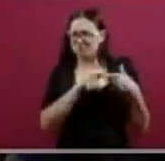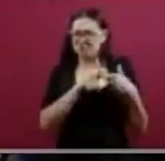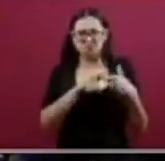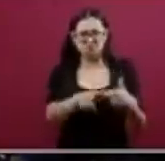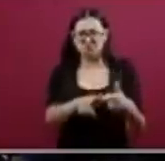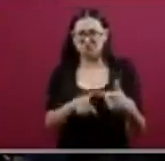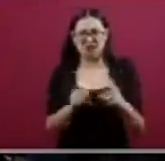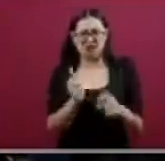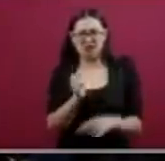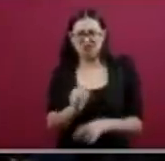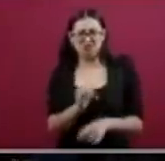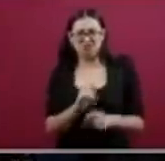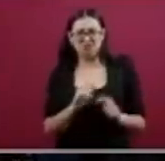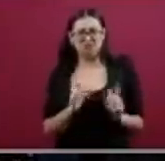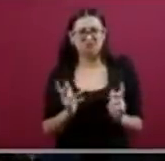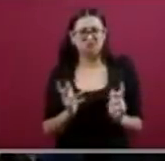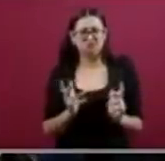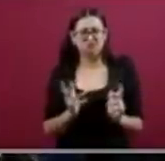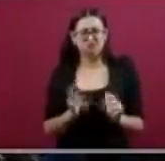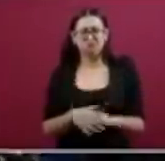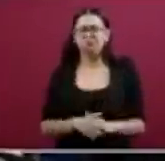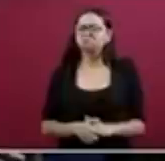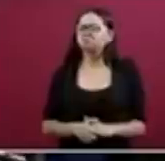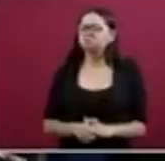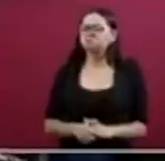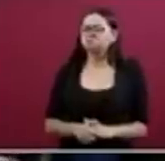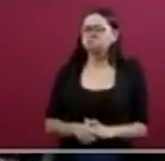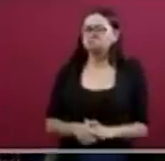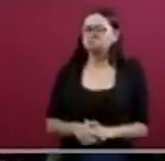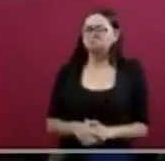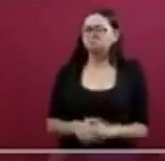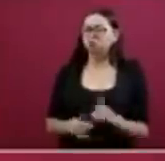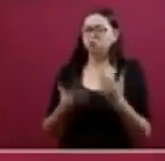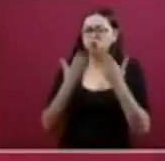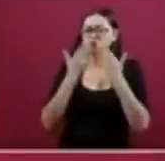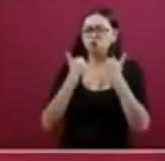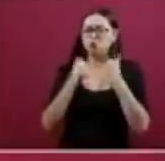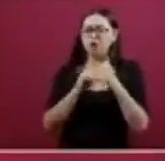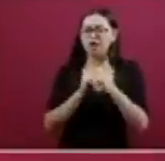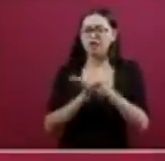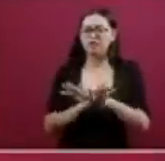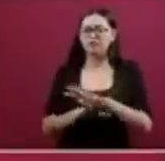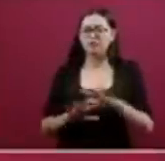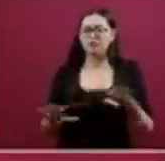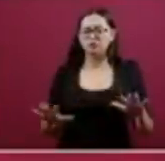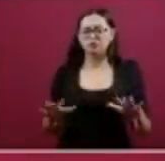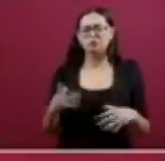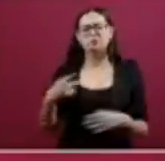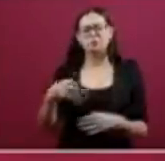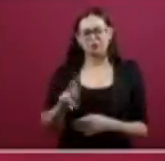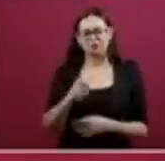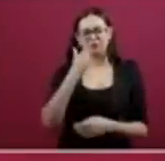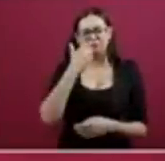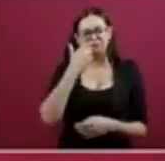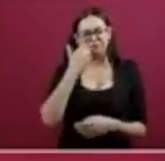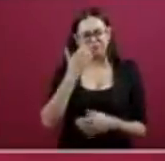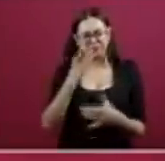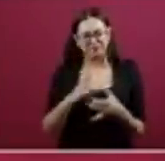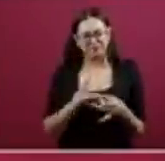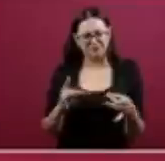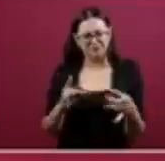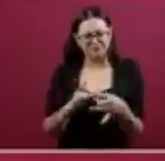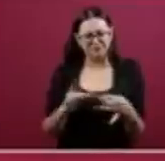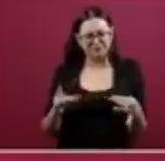patrón. No tengo información, pero miren, el criterio es el siguiente. Lo